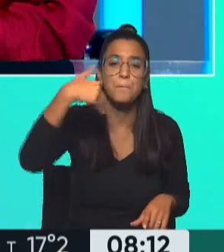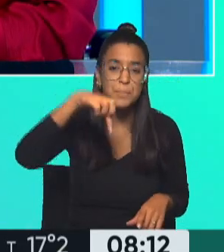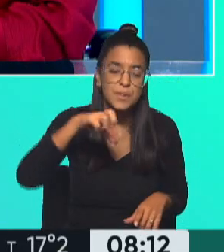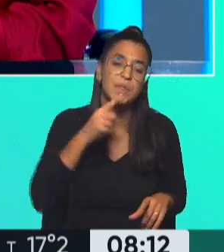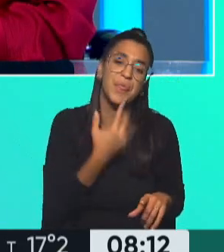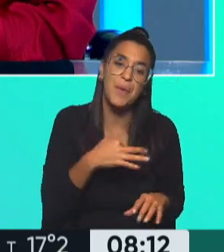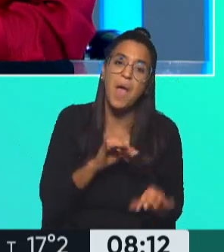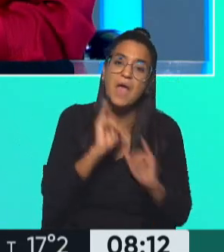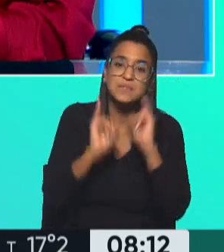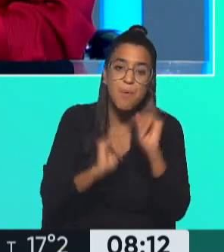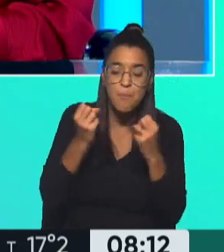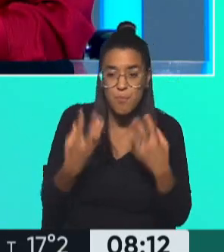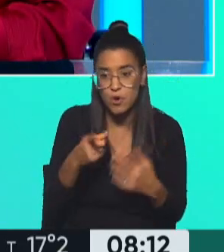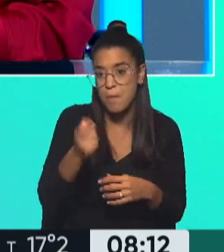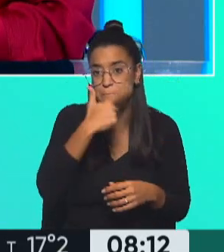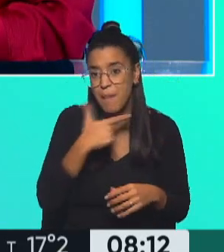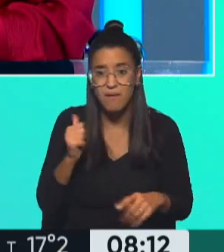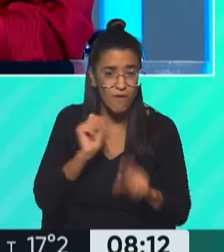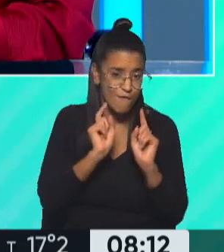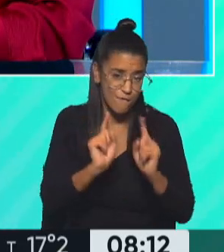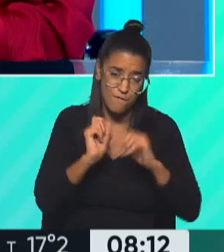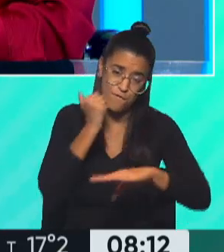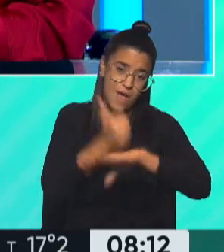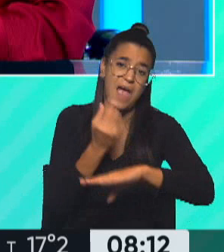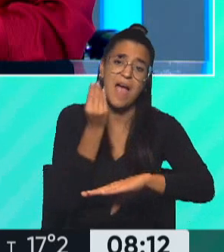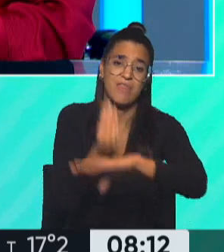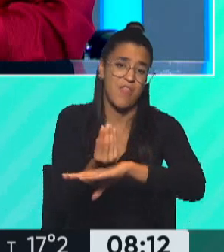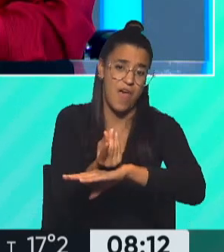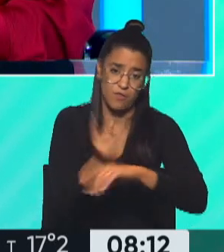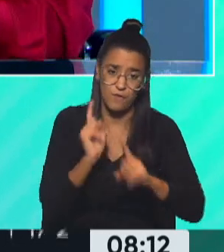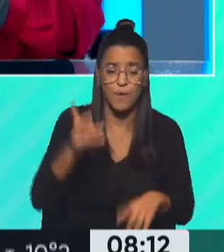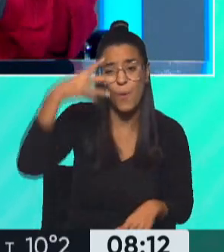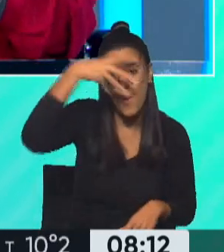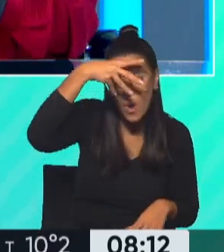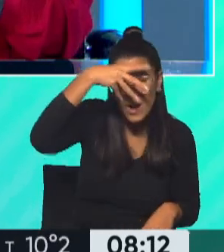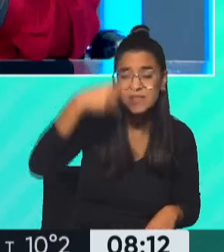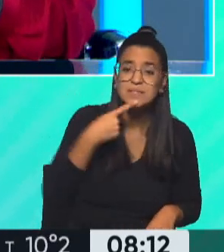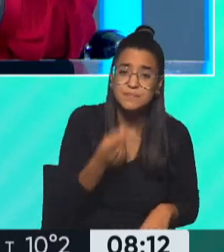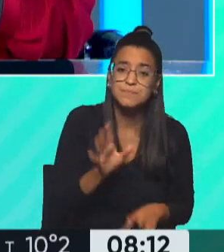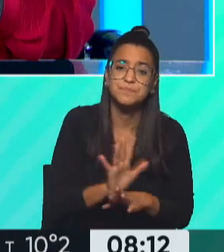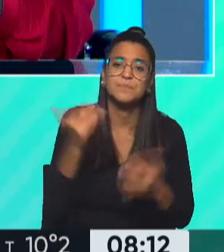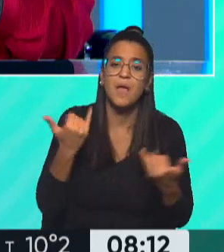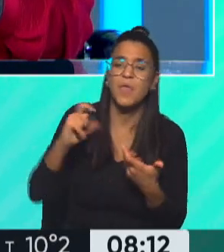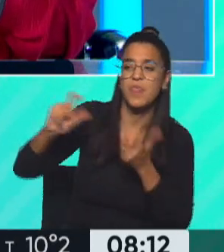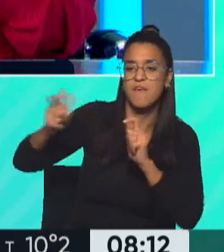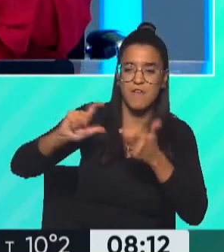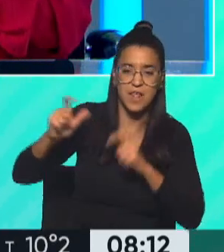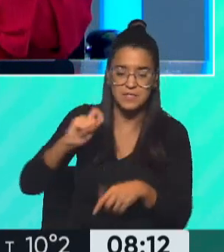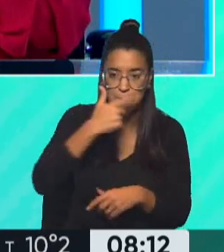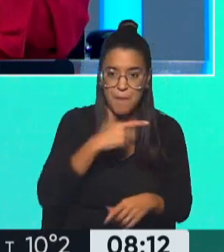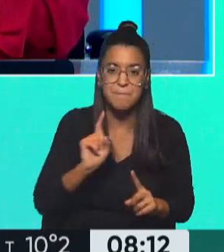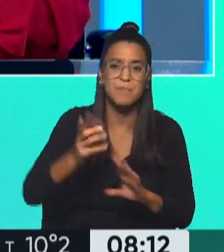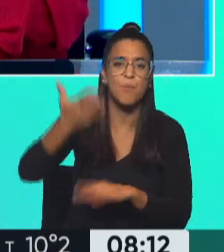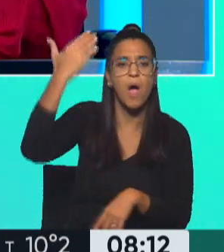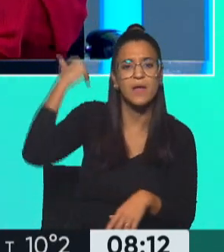en realidad quien no se baja claro es mauricio macri si es cierto que patricia bullrich viene teniendo diferencias con mauricio macri desde la